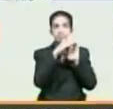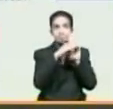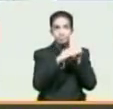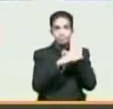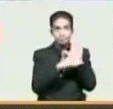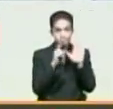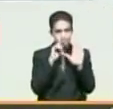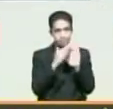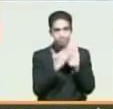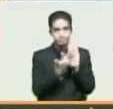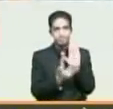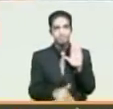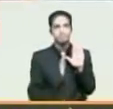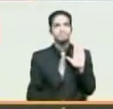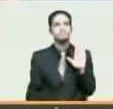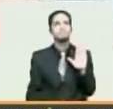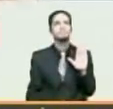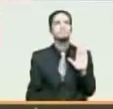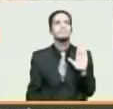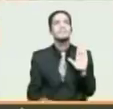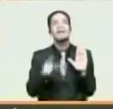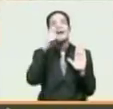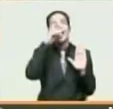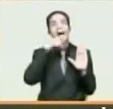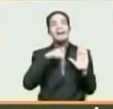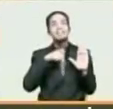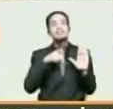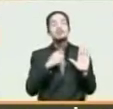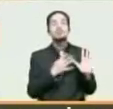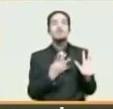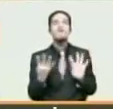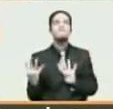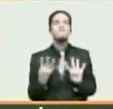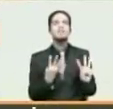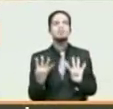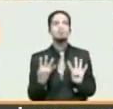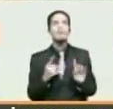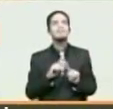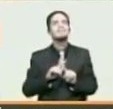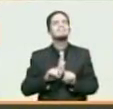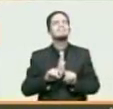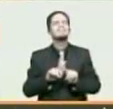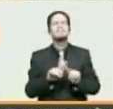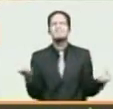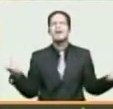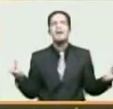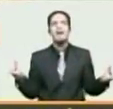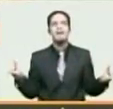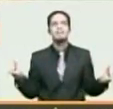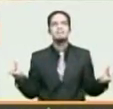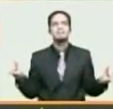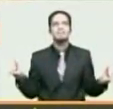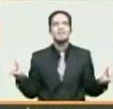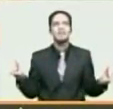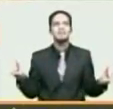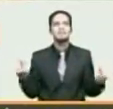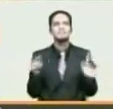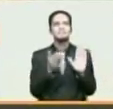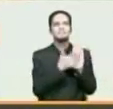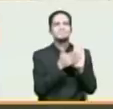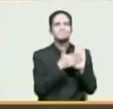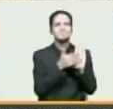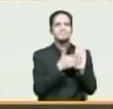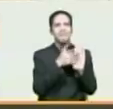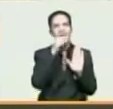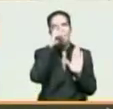Constitución del año 99, muy diferente a la constitución que estaba vigente para el